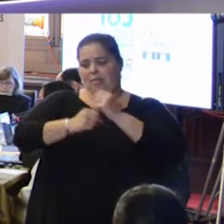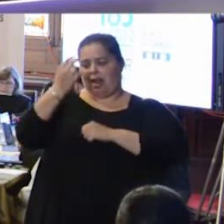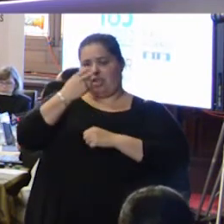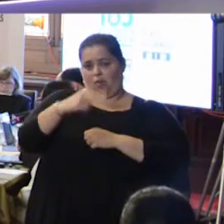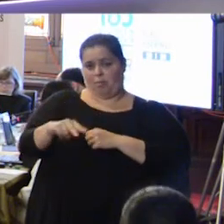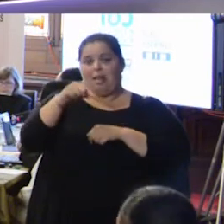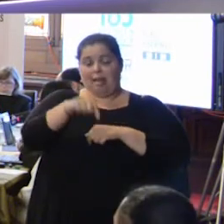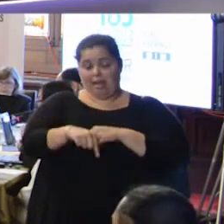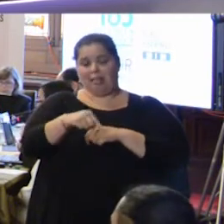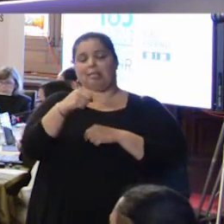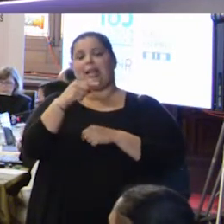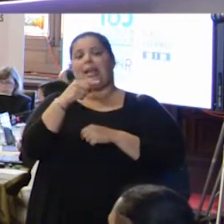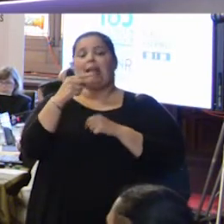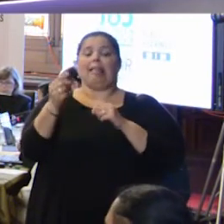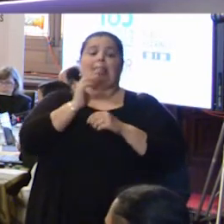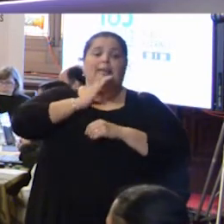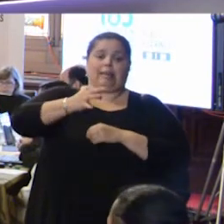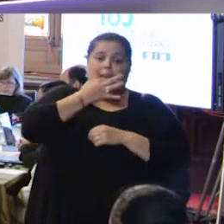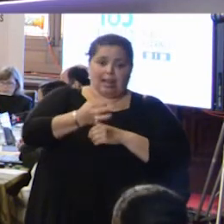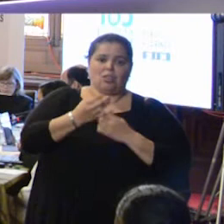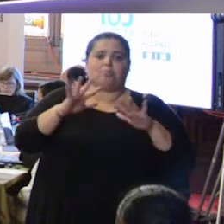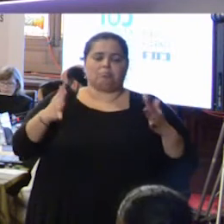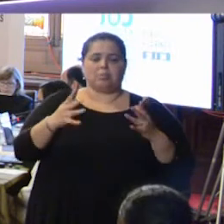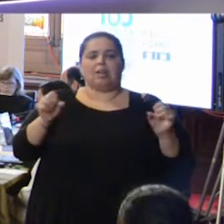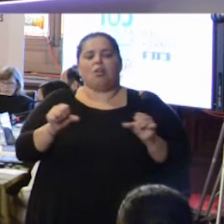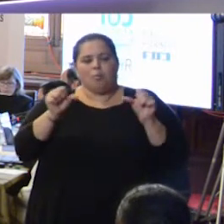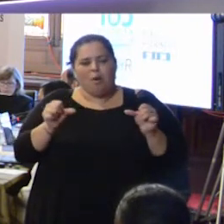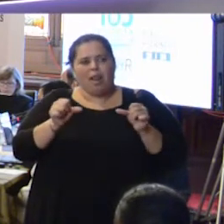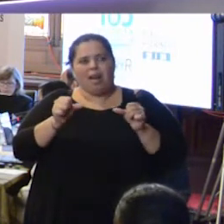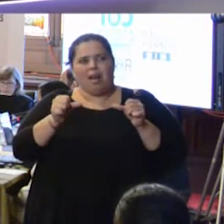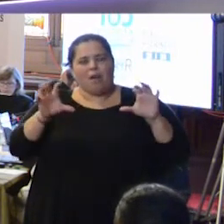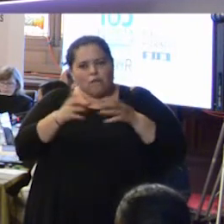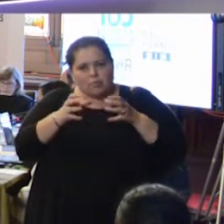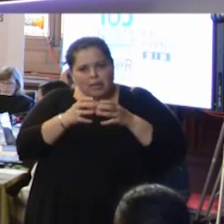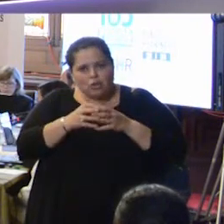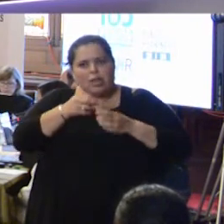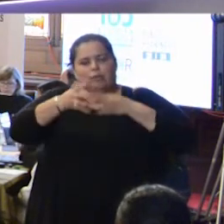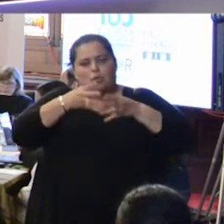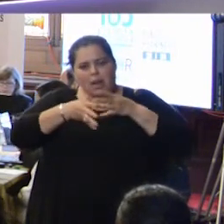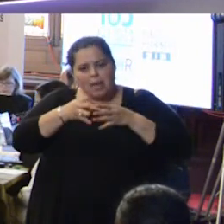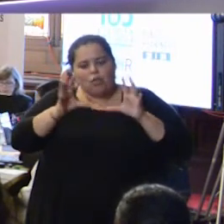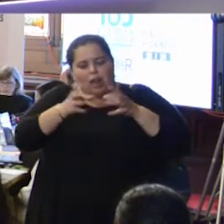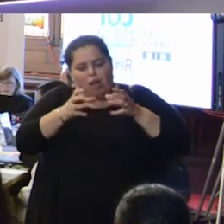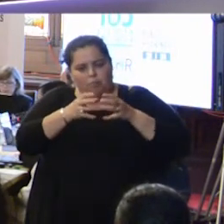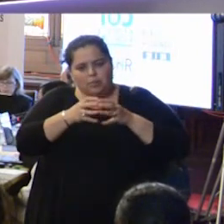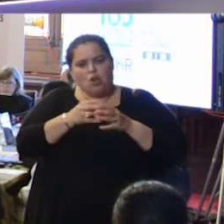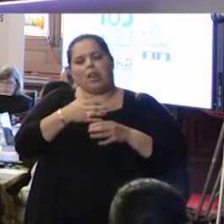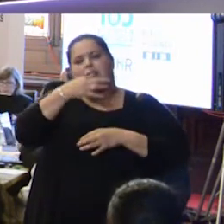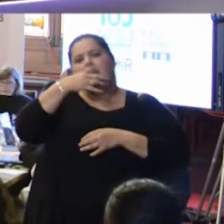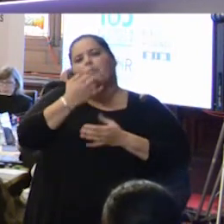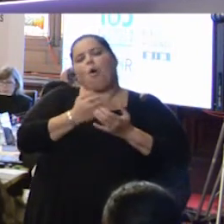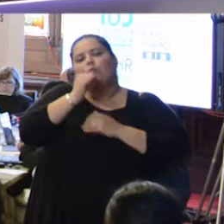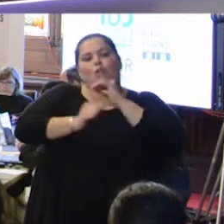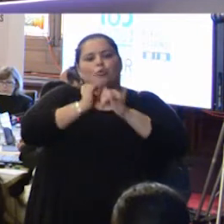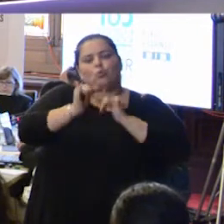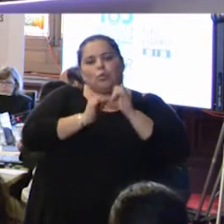que hace es reglamentar la conformación y el funcionamiento de las comisiones consultivas ambientales, que son un órgano